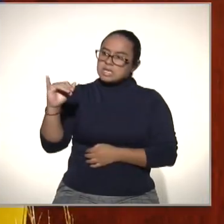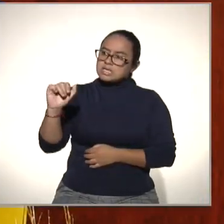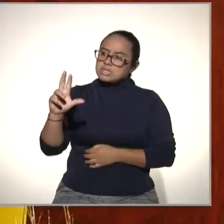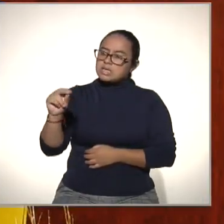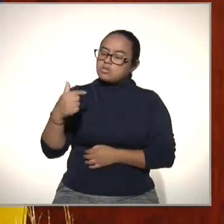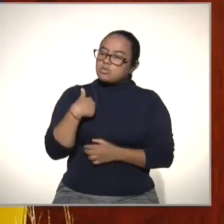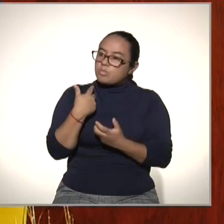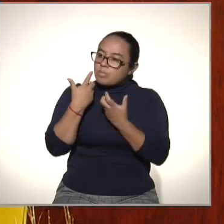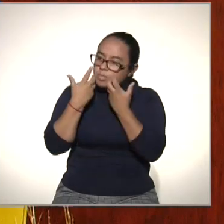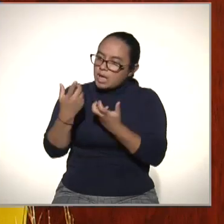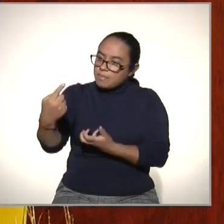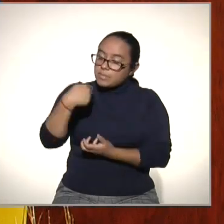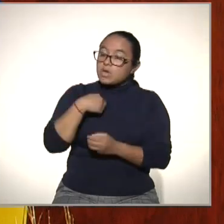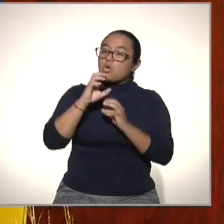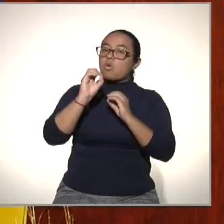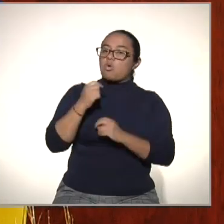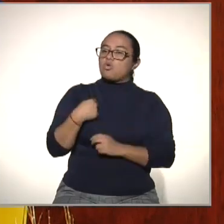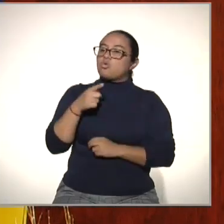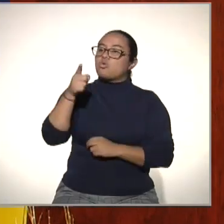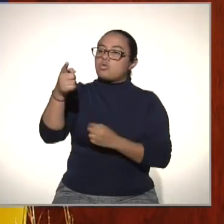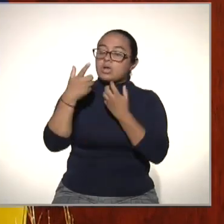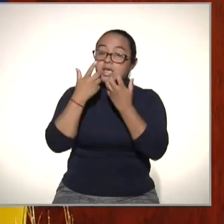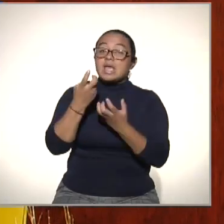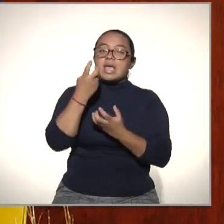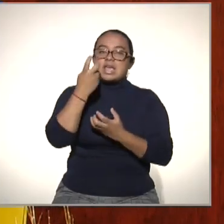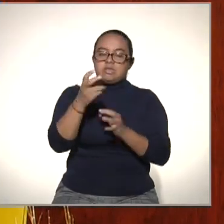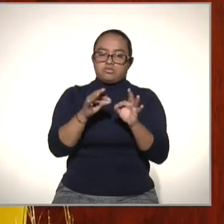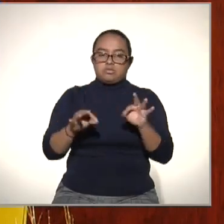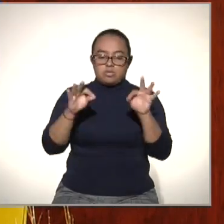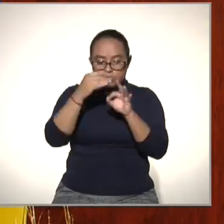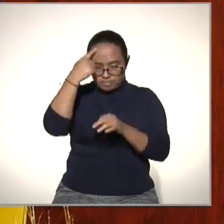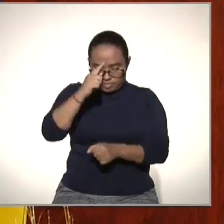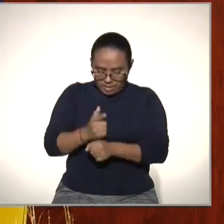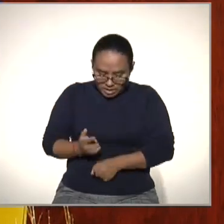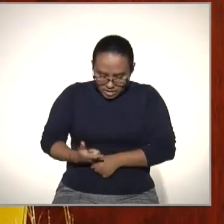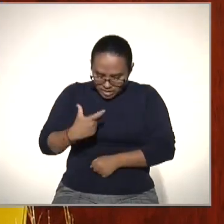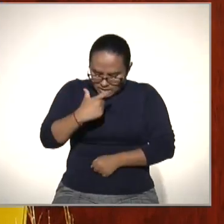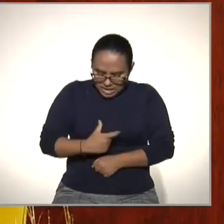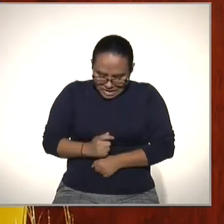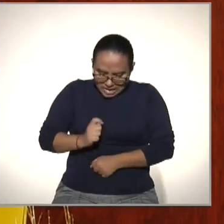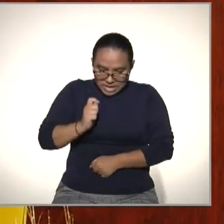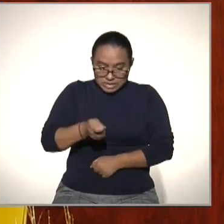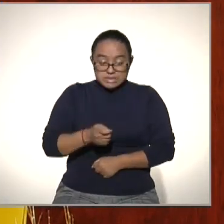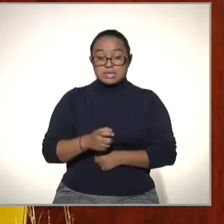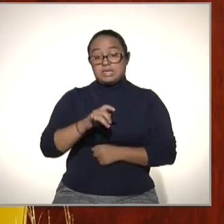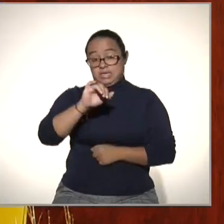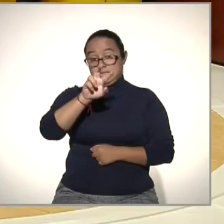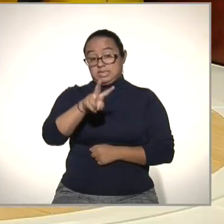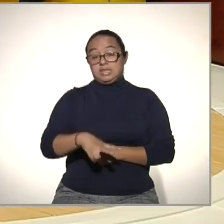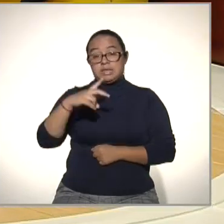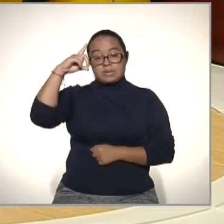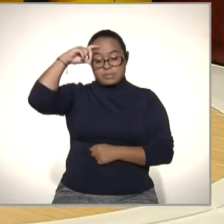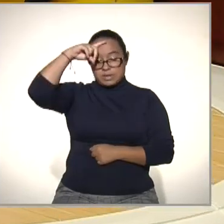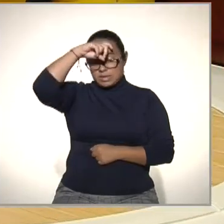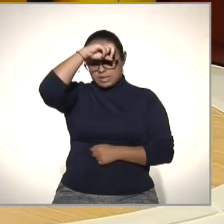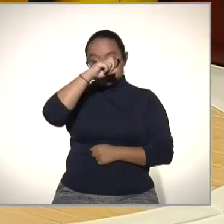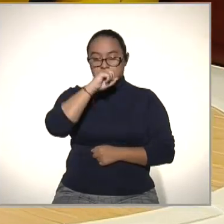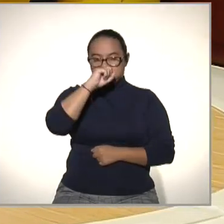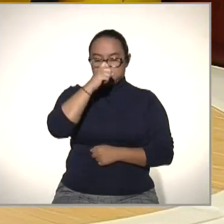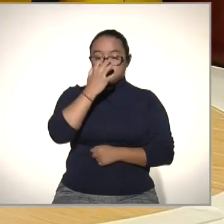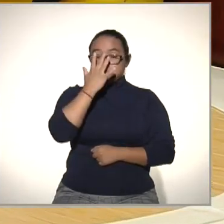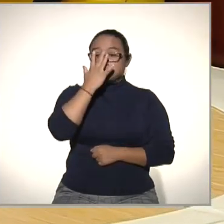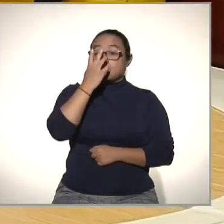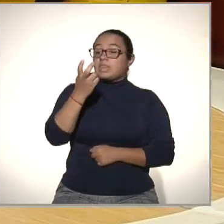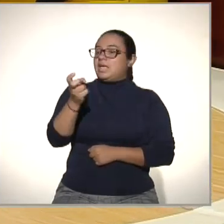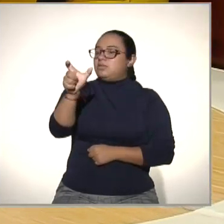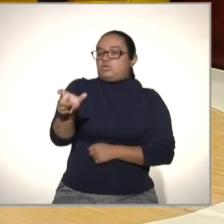deseantes, son factores fundamentales para entender este proceso que es la identidad. Complejo y obviamente que no hay un punto de corte